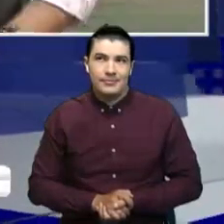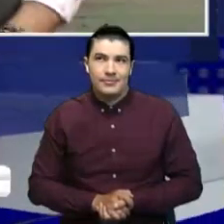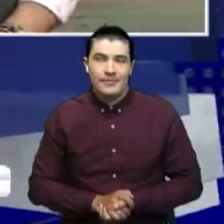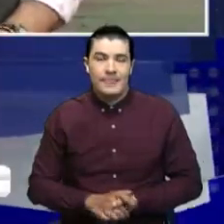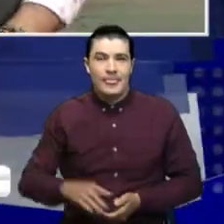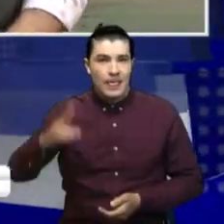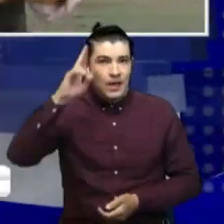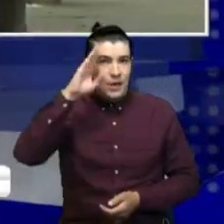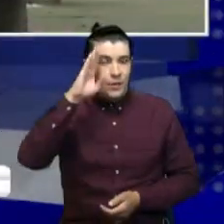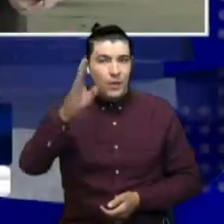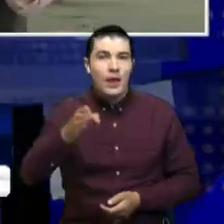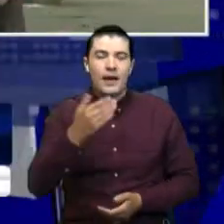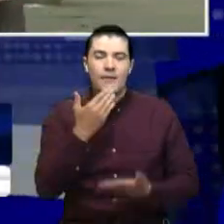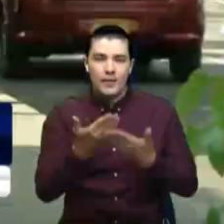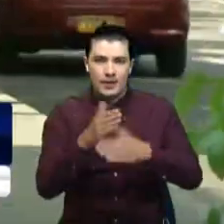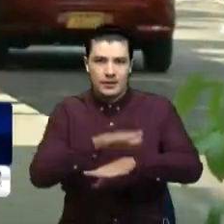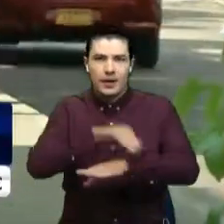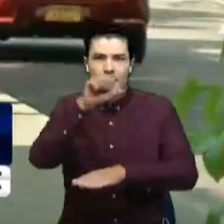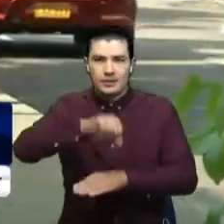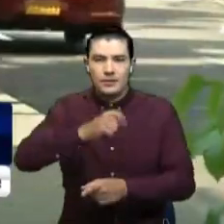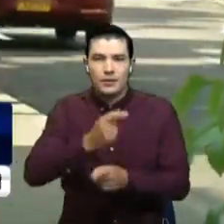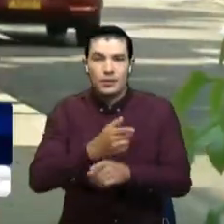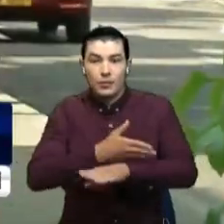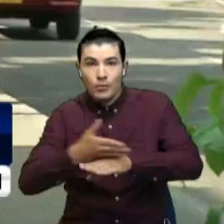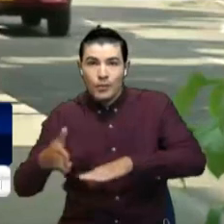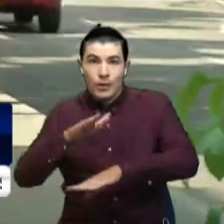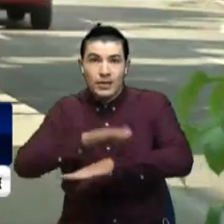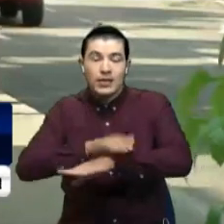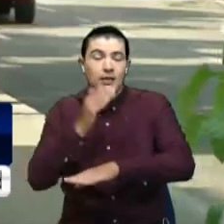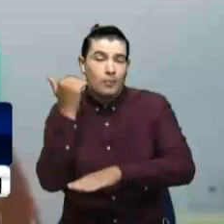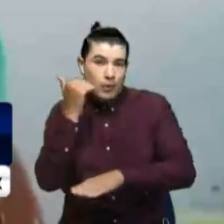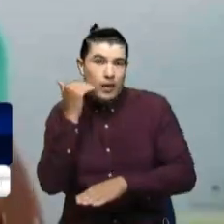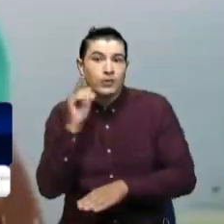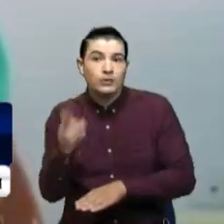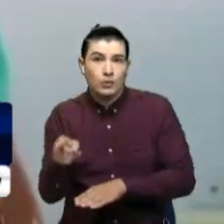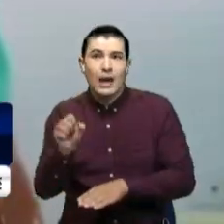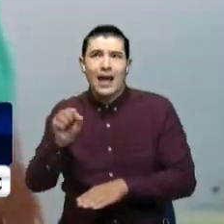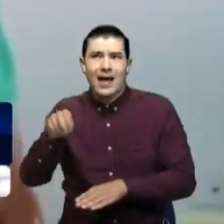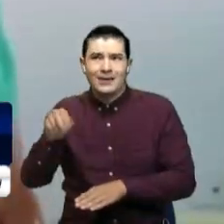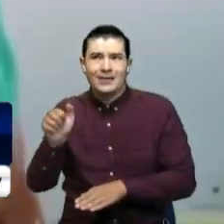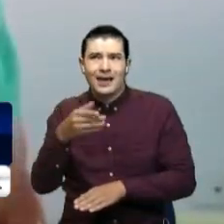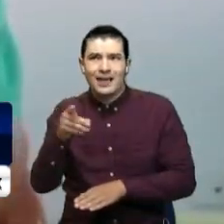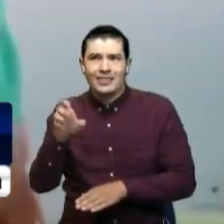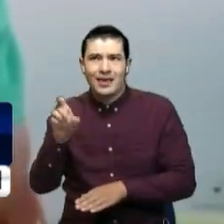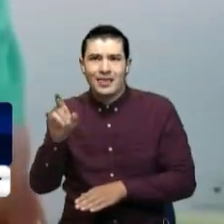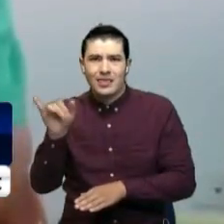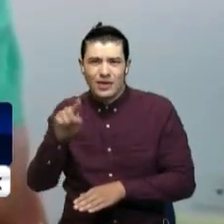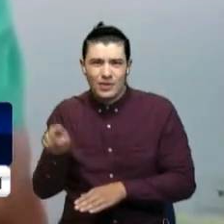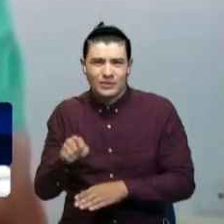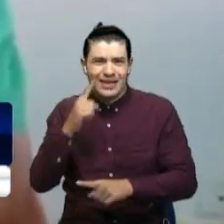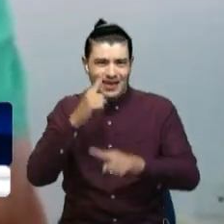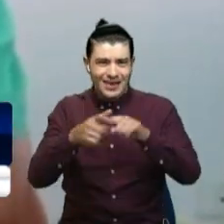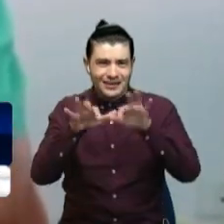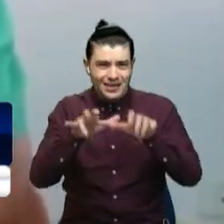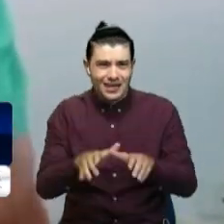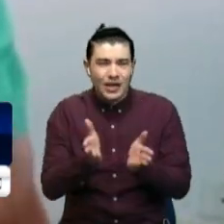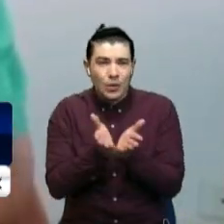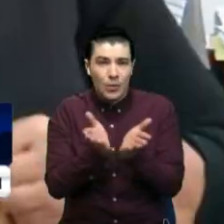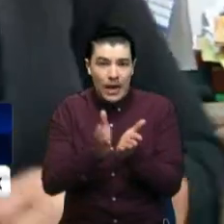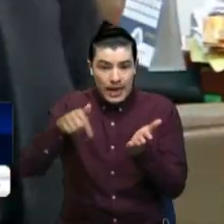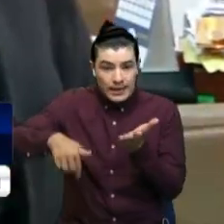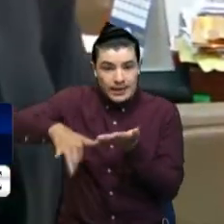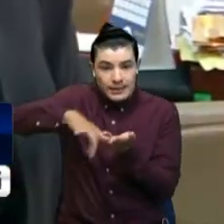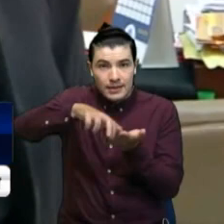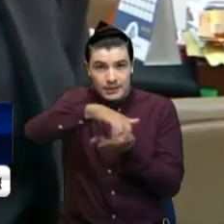hola muy buenas tardes hoy en otra tarde podría recobrar su libertad anna de dios es secretaria de educación de santander un